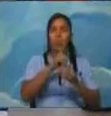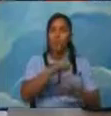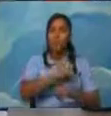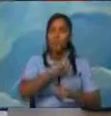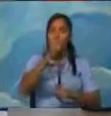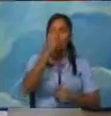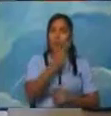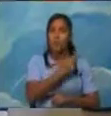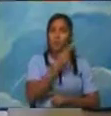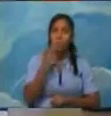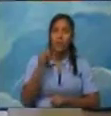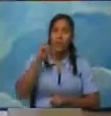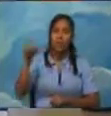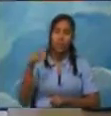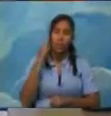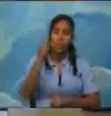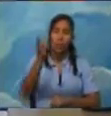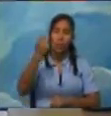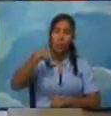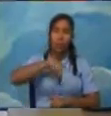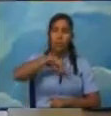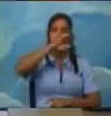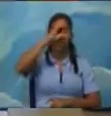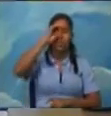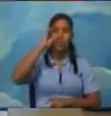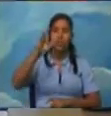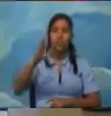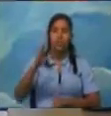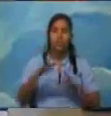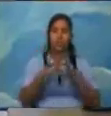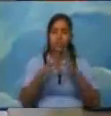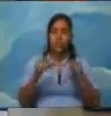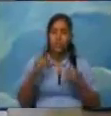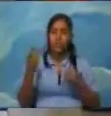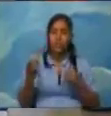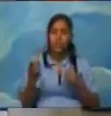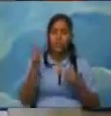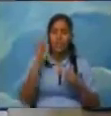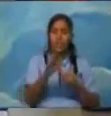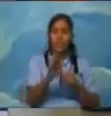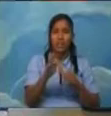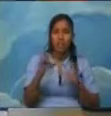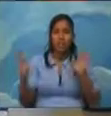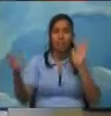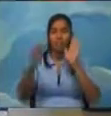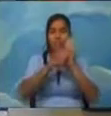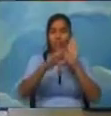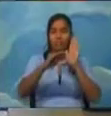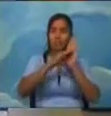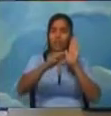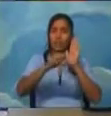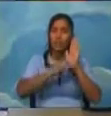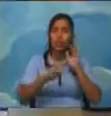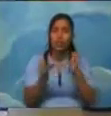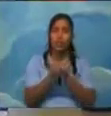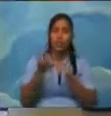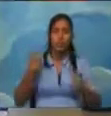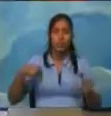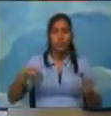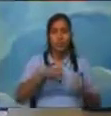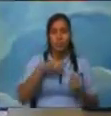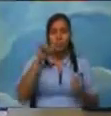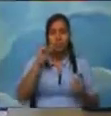del pacto de Jehová vuestro Dios, que Él estableció con vosotros.